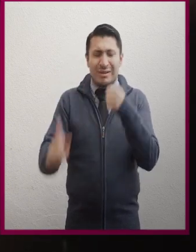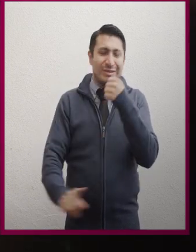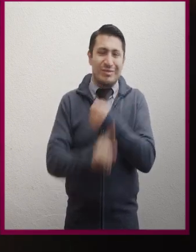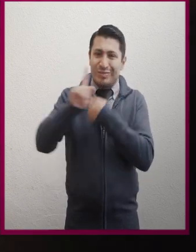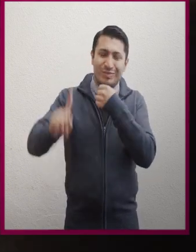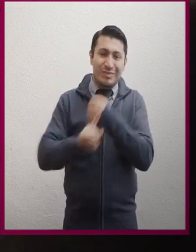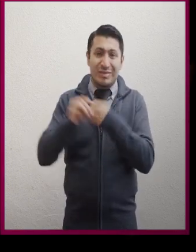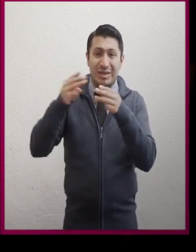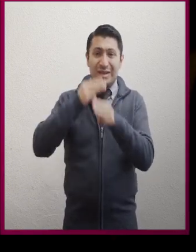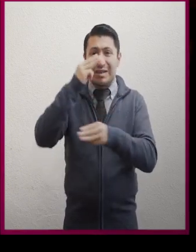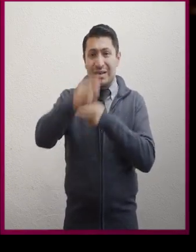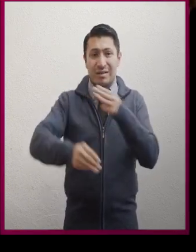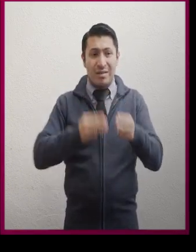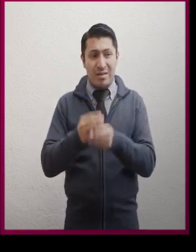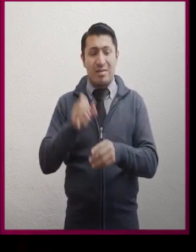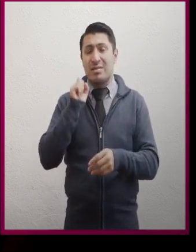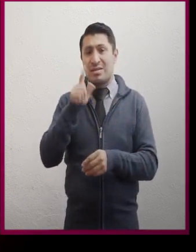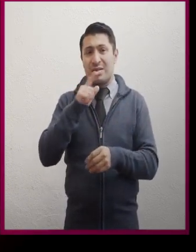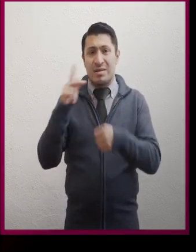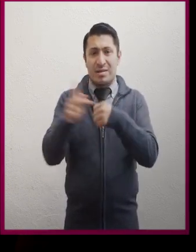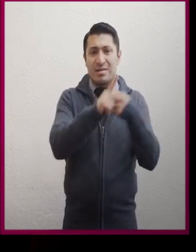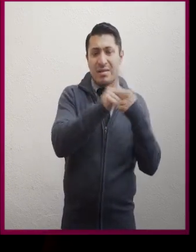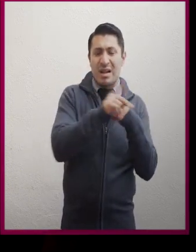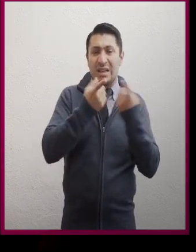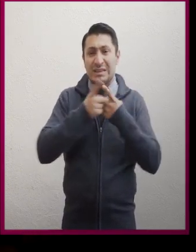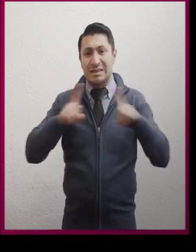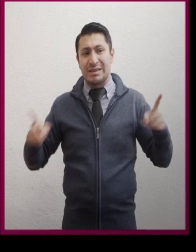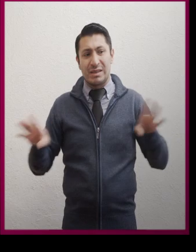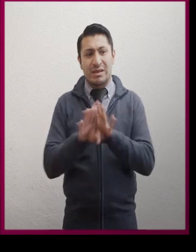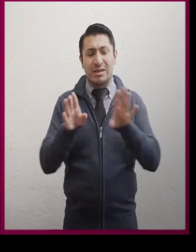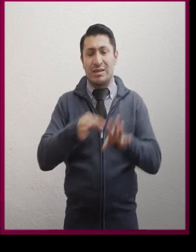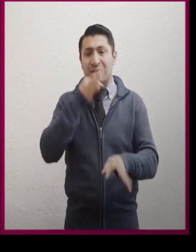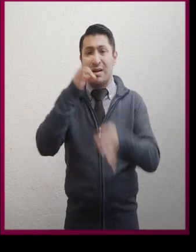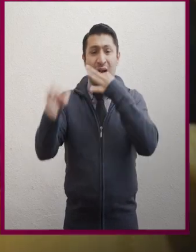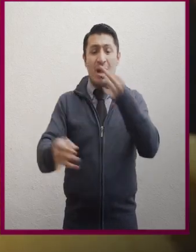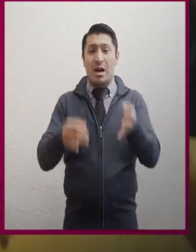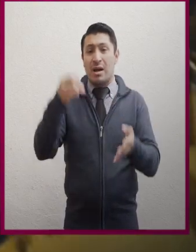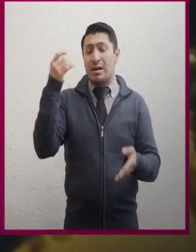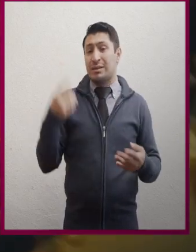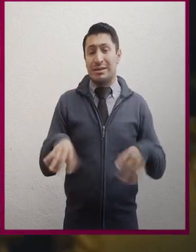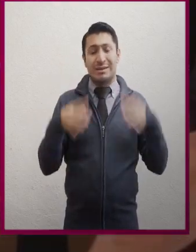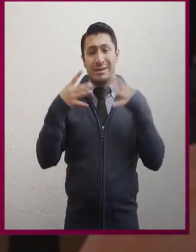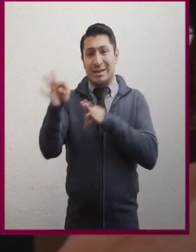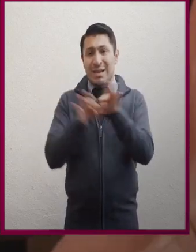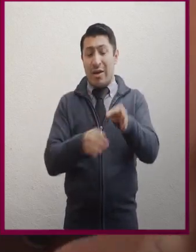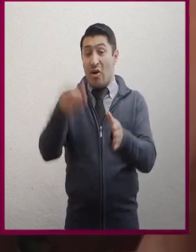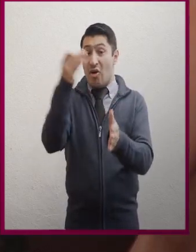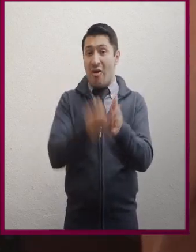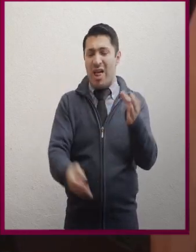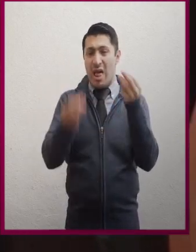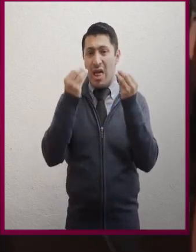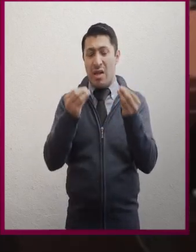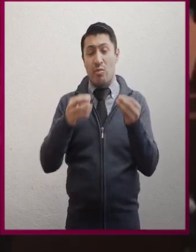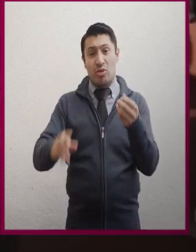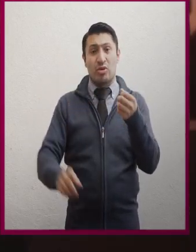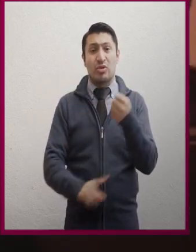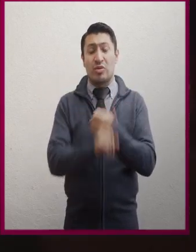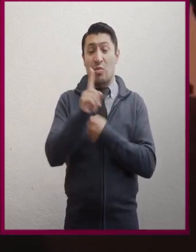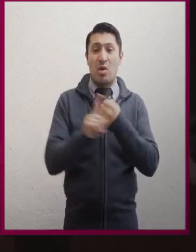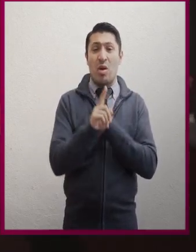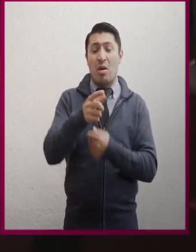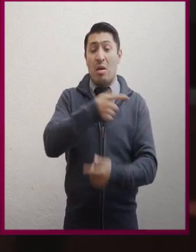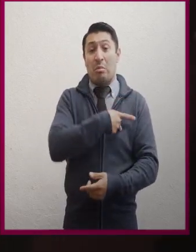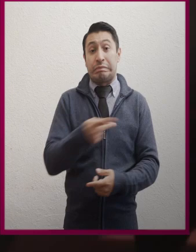más desarrollados reportan altas tasas de desempleo y se enfrentan a crisis económicas. Pero una mala comprensión del